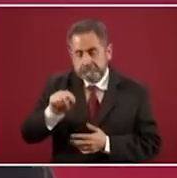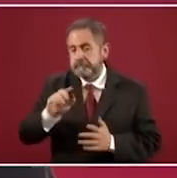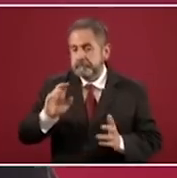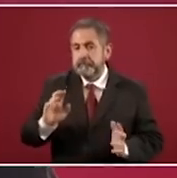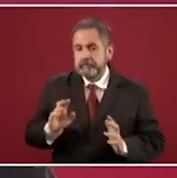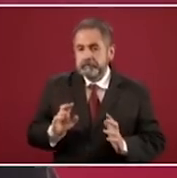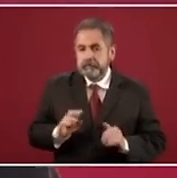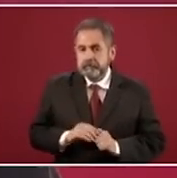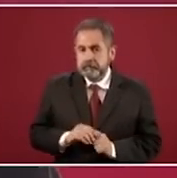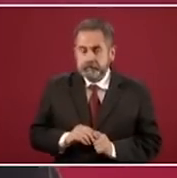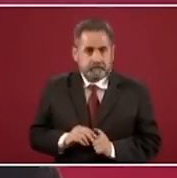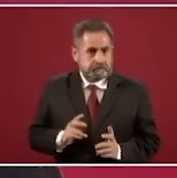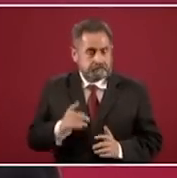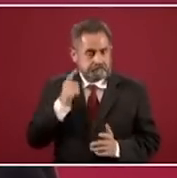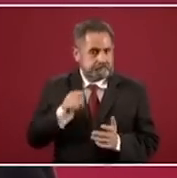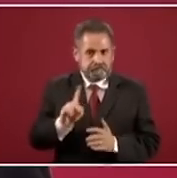no creo,